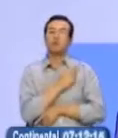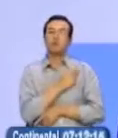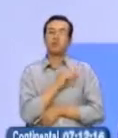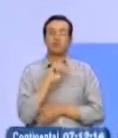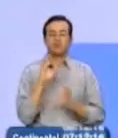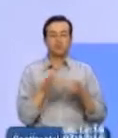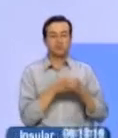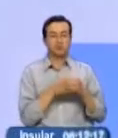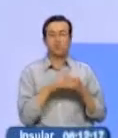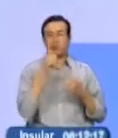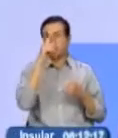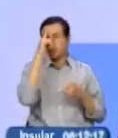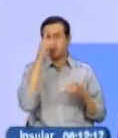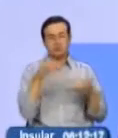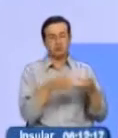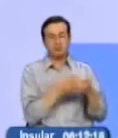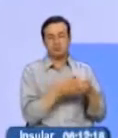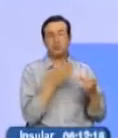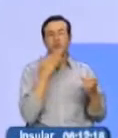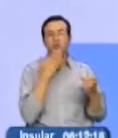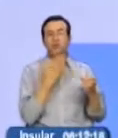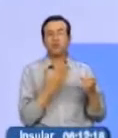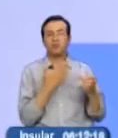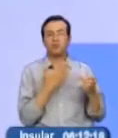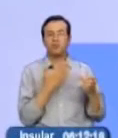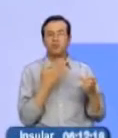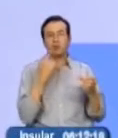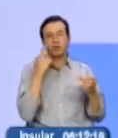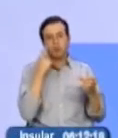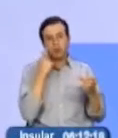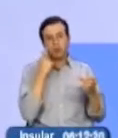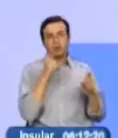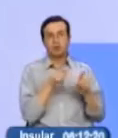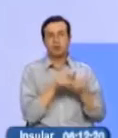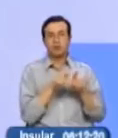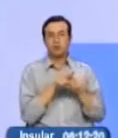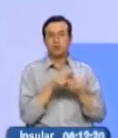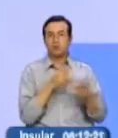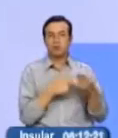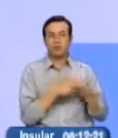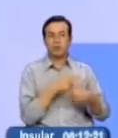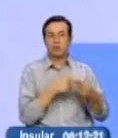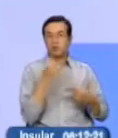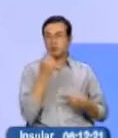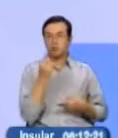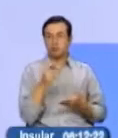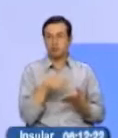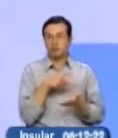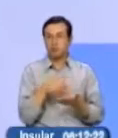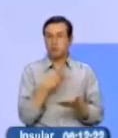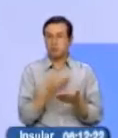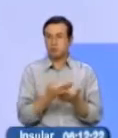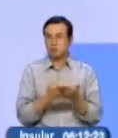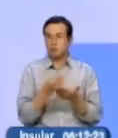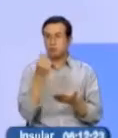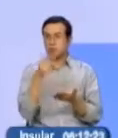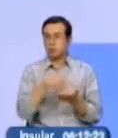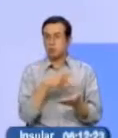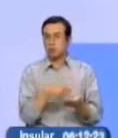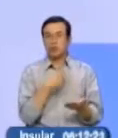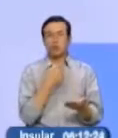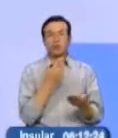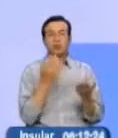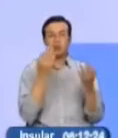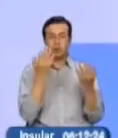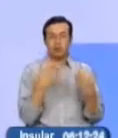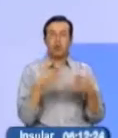que, así sea estatal, tenía indicios de mercantilización porque se cobraba. Al aumentar, al proponer la